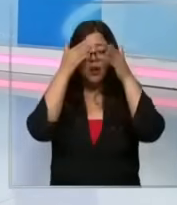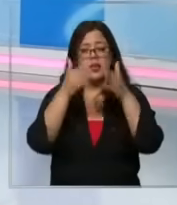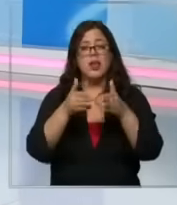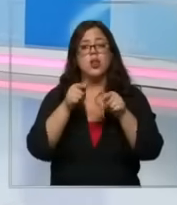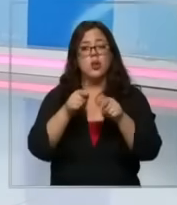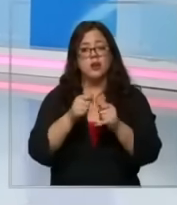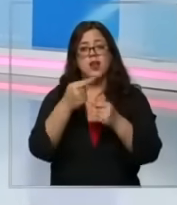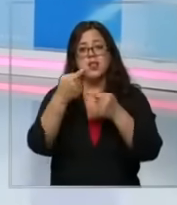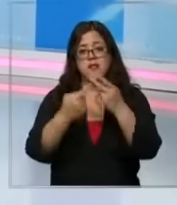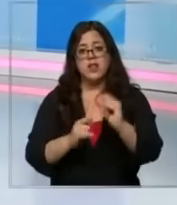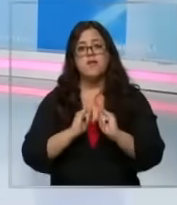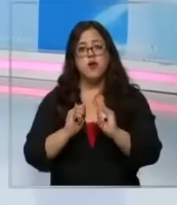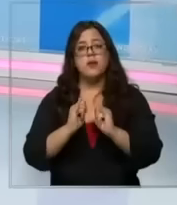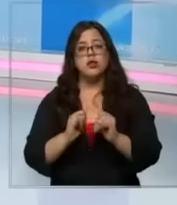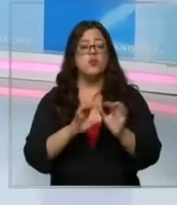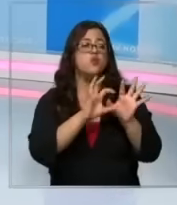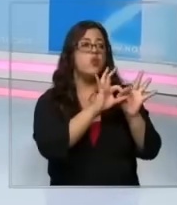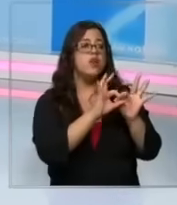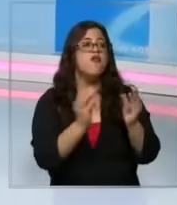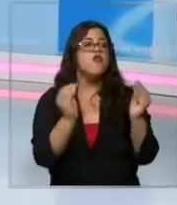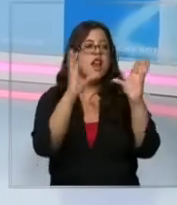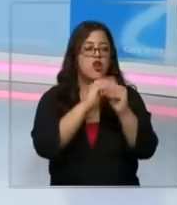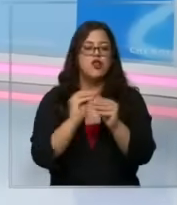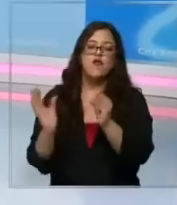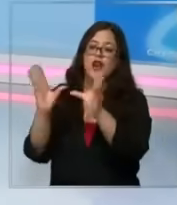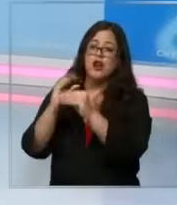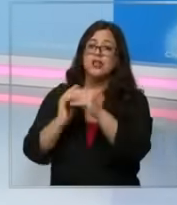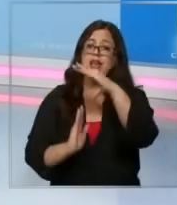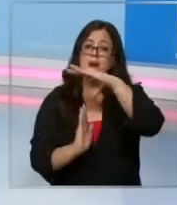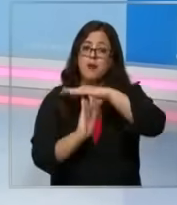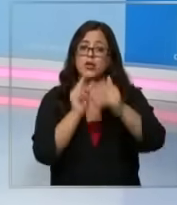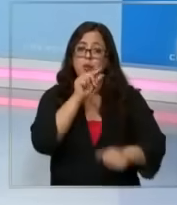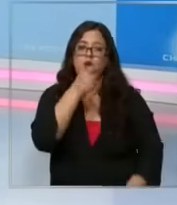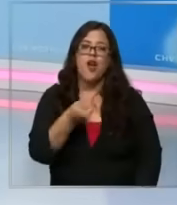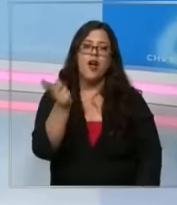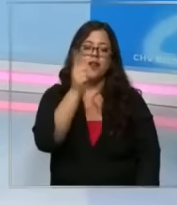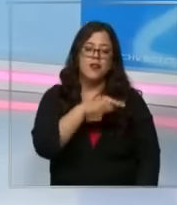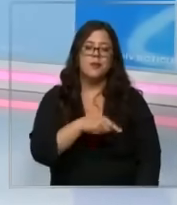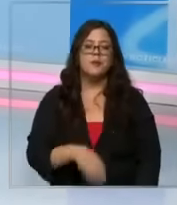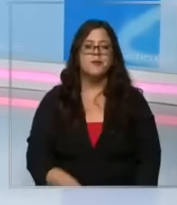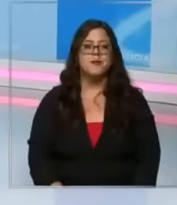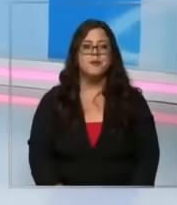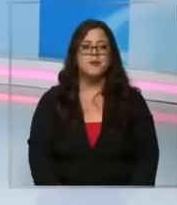a esa y otras informaciones internacionales. Gracias, Sole. Buenas noches. Buenas noches. Nos vamos a la pausa, ya volvemos con más.